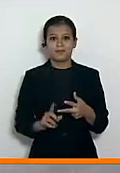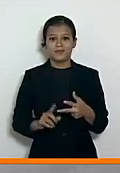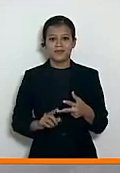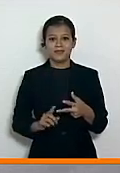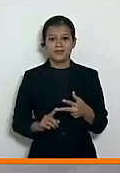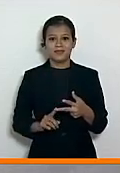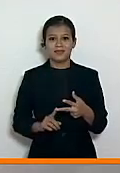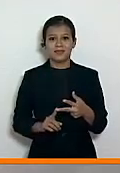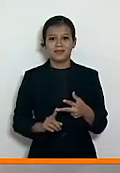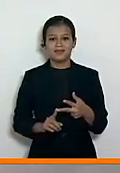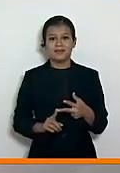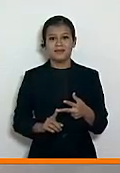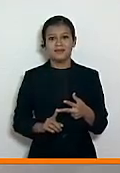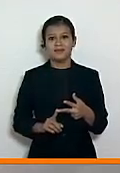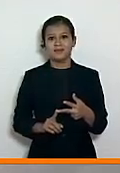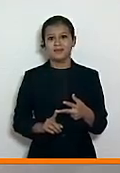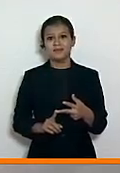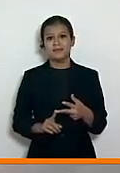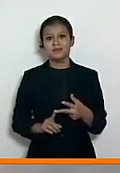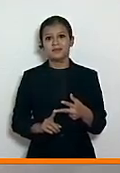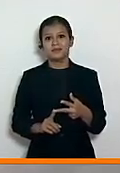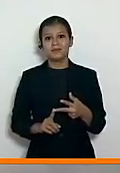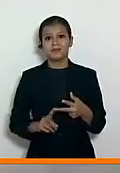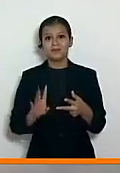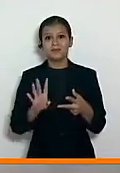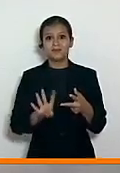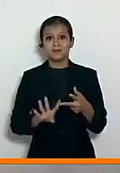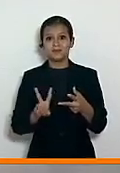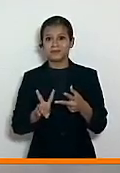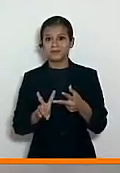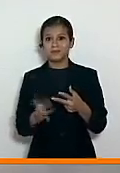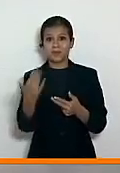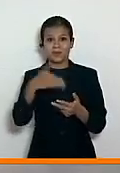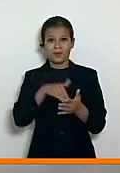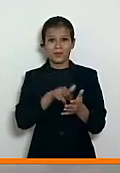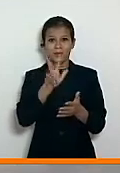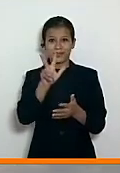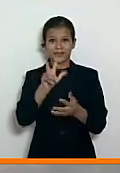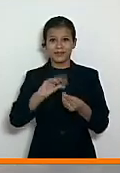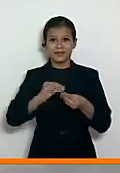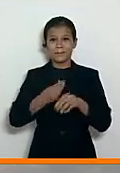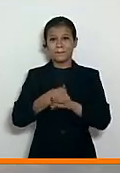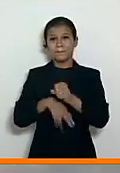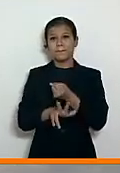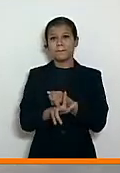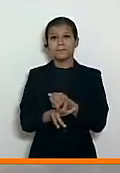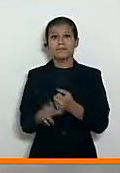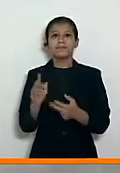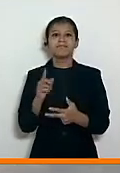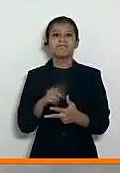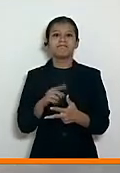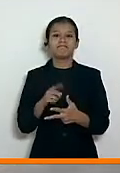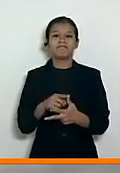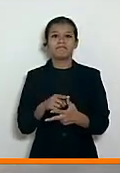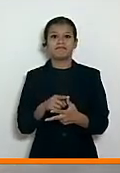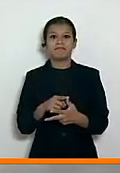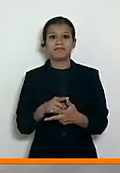número ganador. Este es el 42. Con gusto repito, los tres números favorecidos para esta tarde